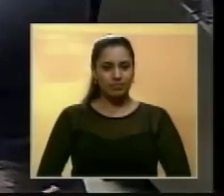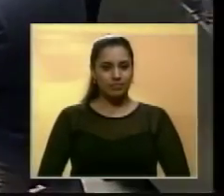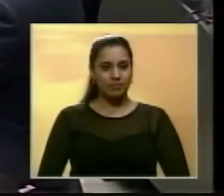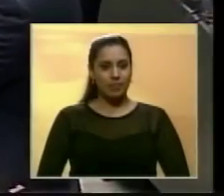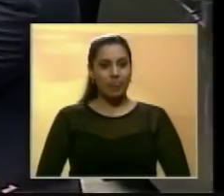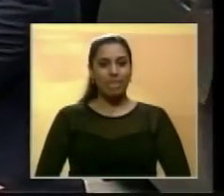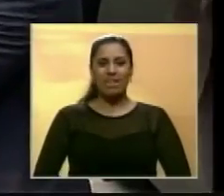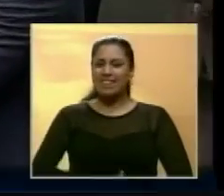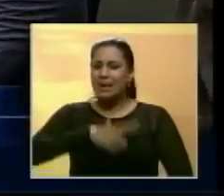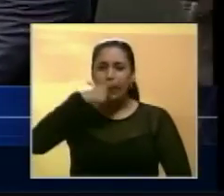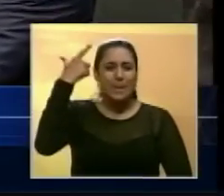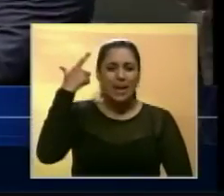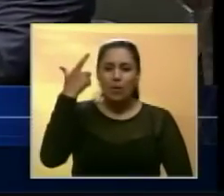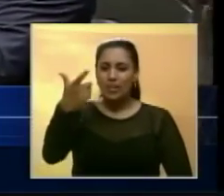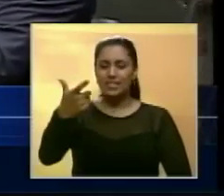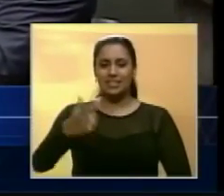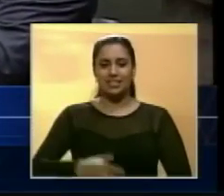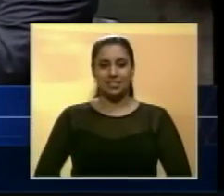¡Da vergüenza!